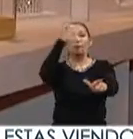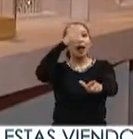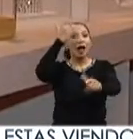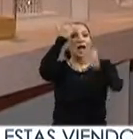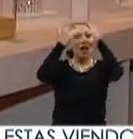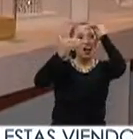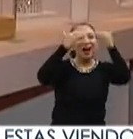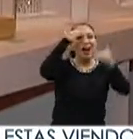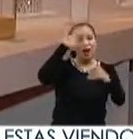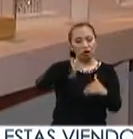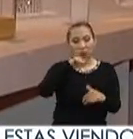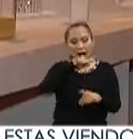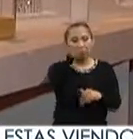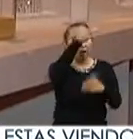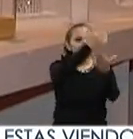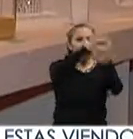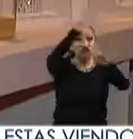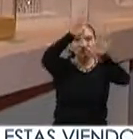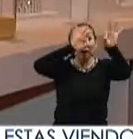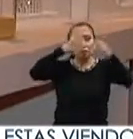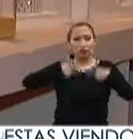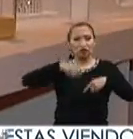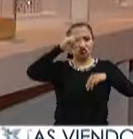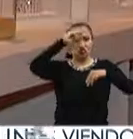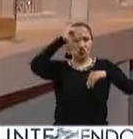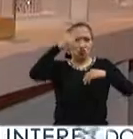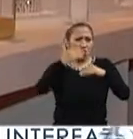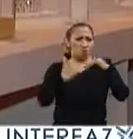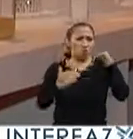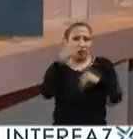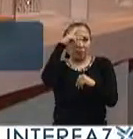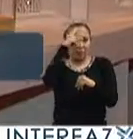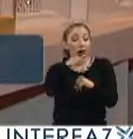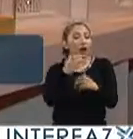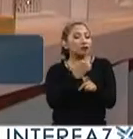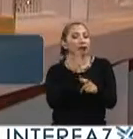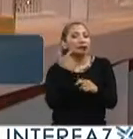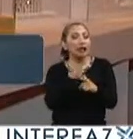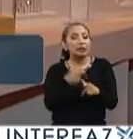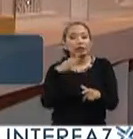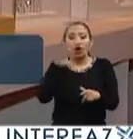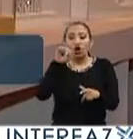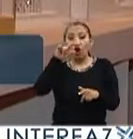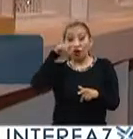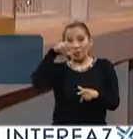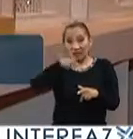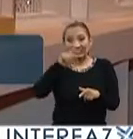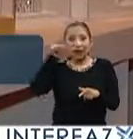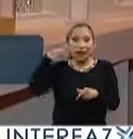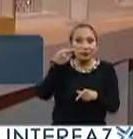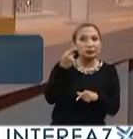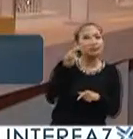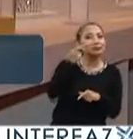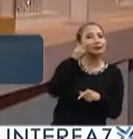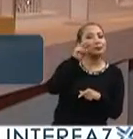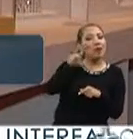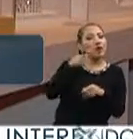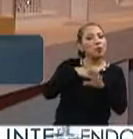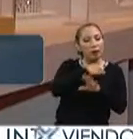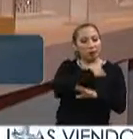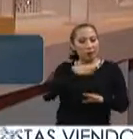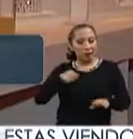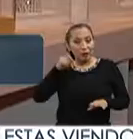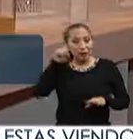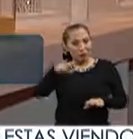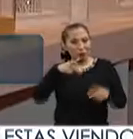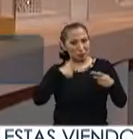esto trataron de conjuntar a las mentes más brillantes del país. Entonces lo que se trata de hacer el Colegio Nacional es seguir haciendo miembros